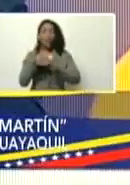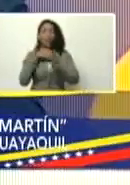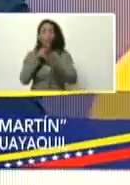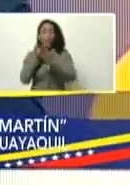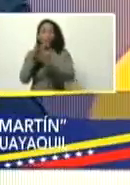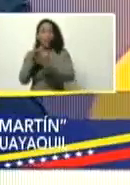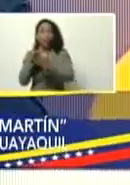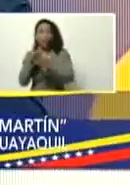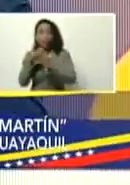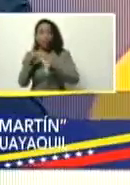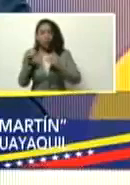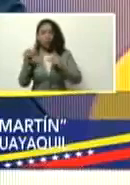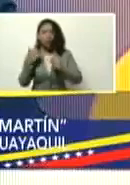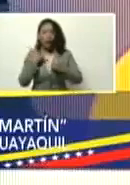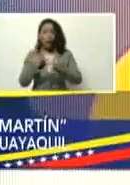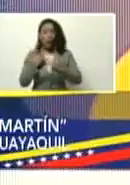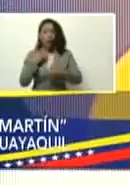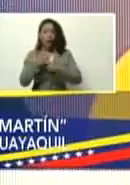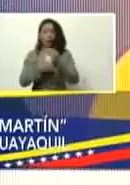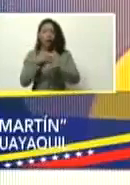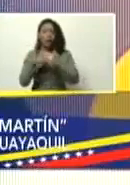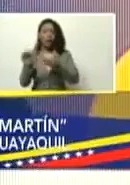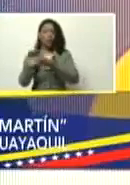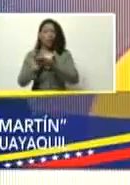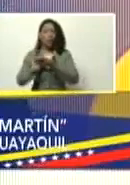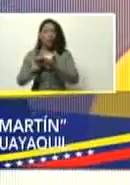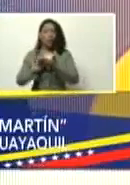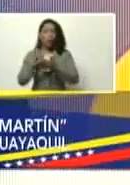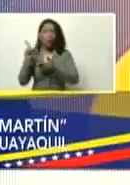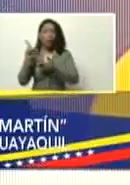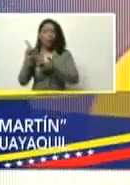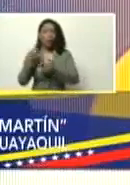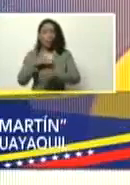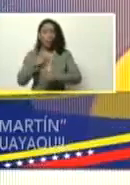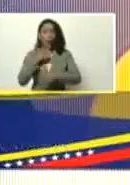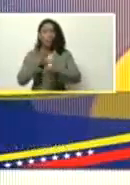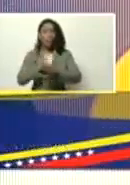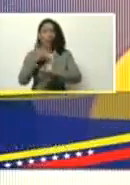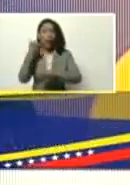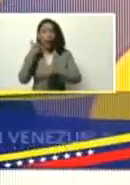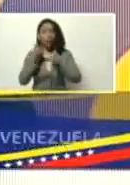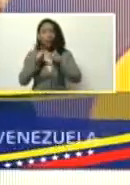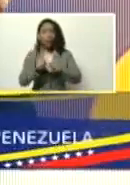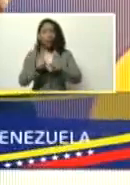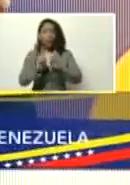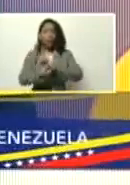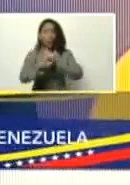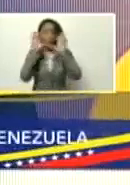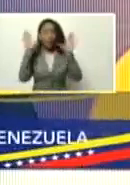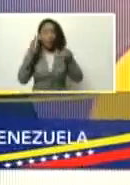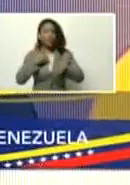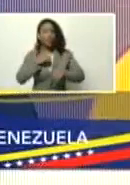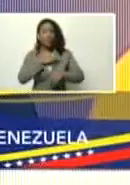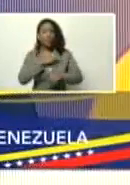eso. Nos toca ahora entonces recuperar esa posibilidad, porque lo que queda claro